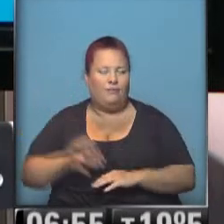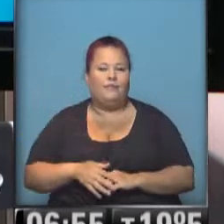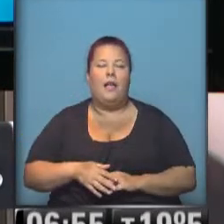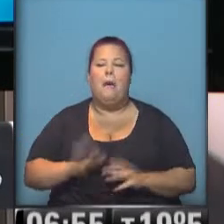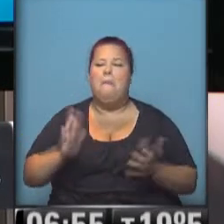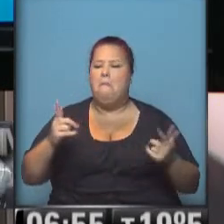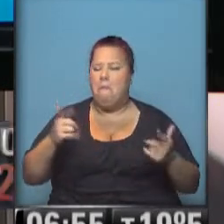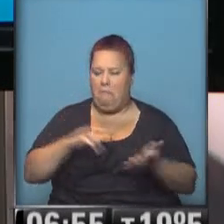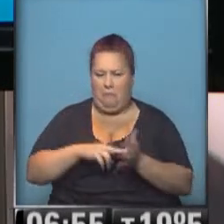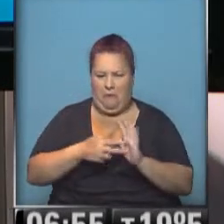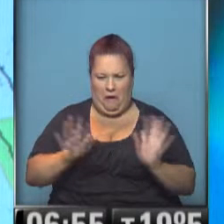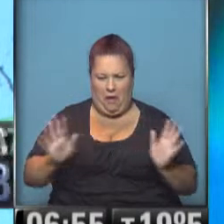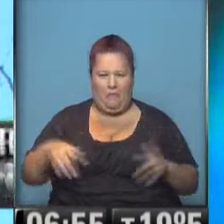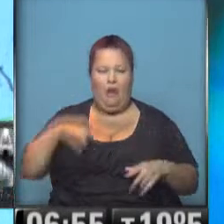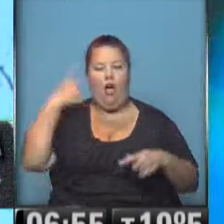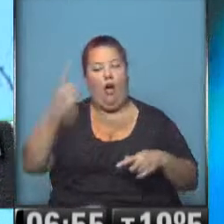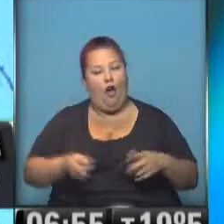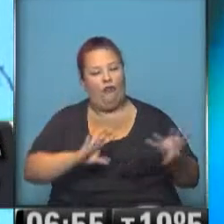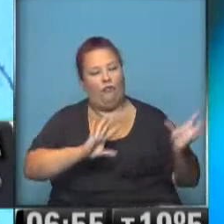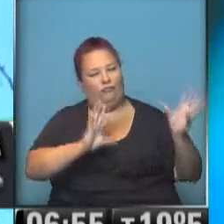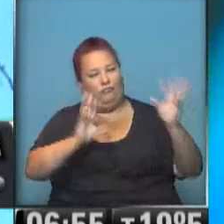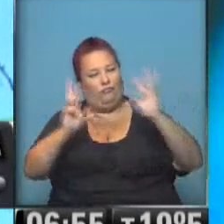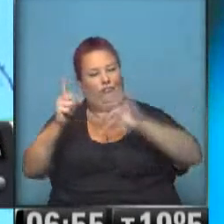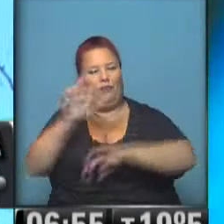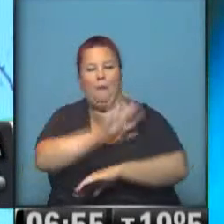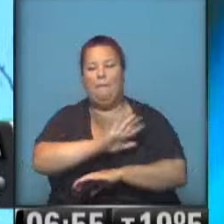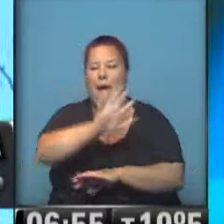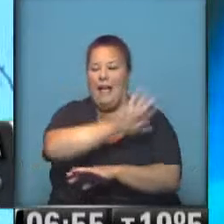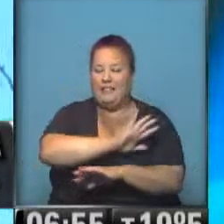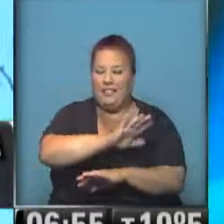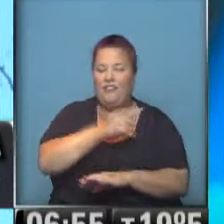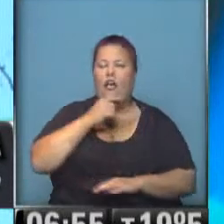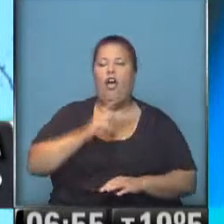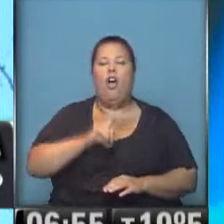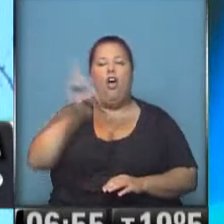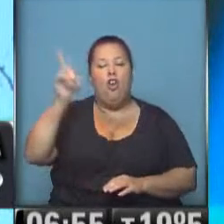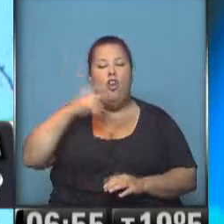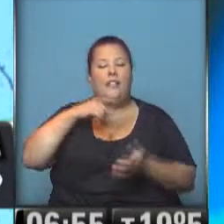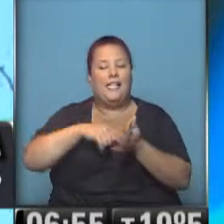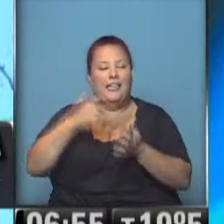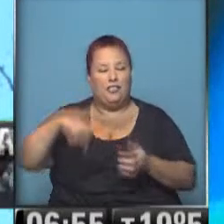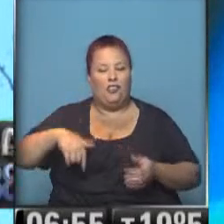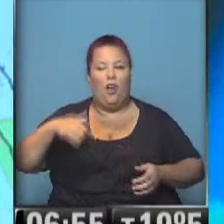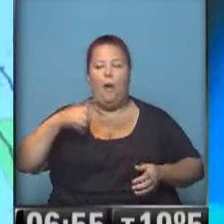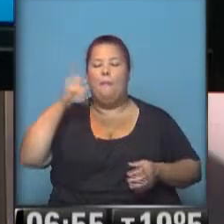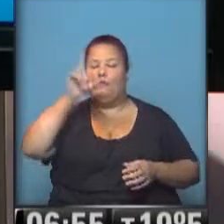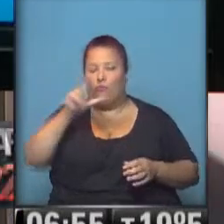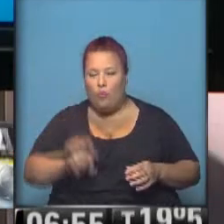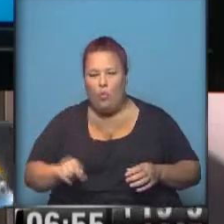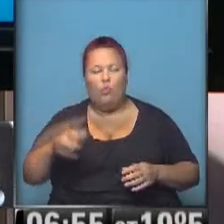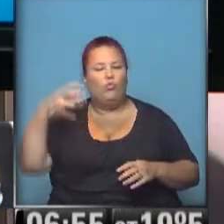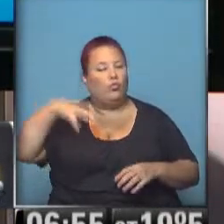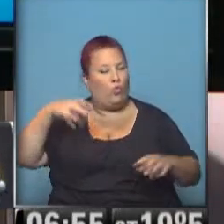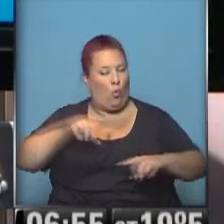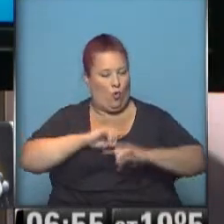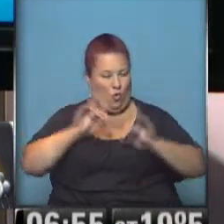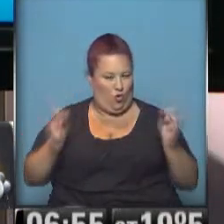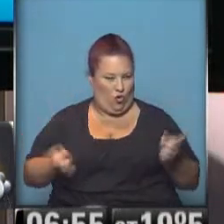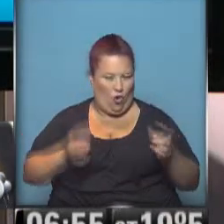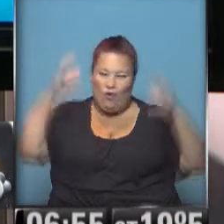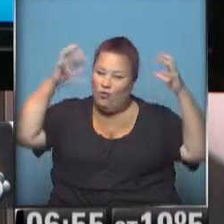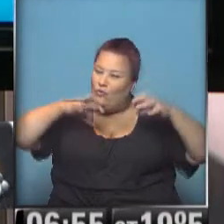hay problema, se entra otro desde el Pacífico, norte, centro del país, Patagonia, no hay lluvias,